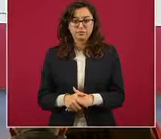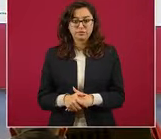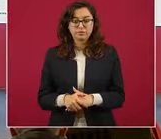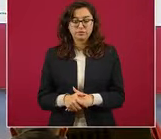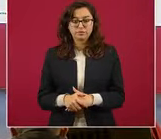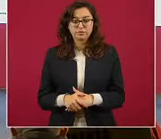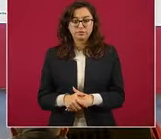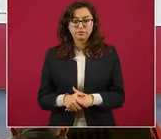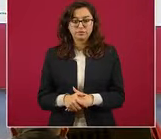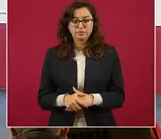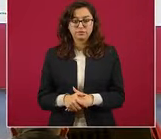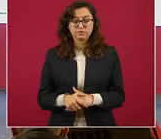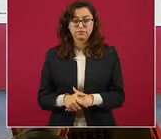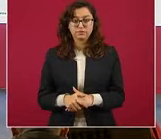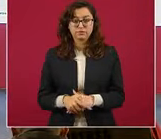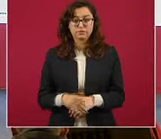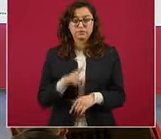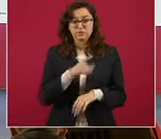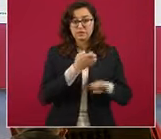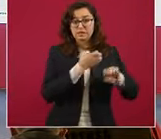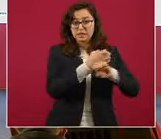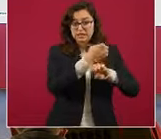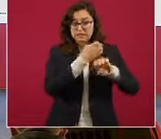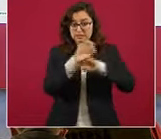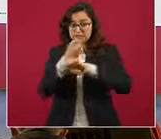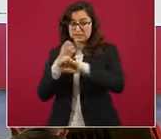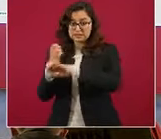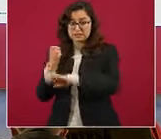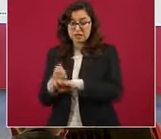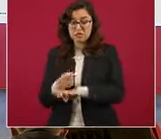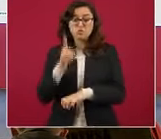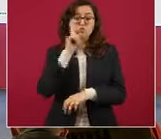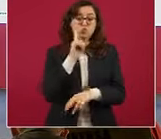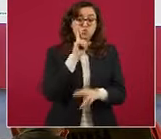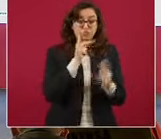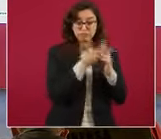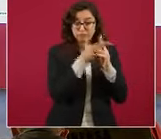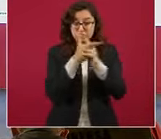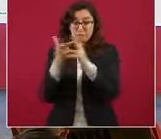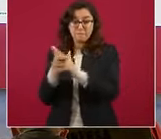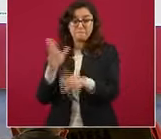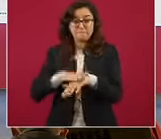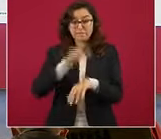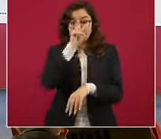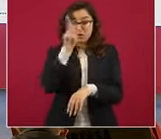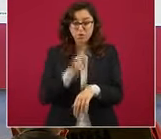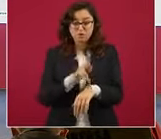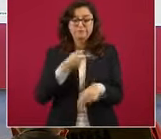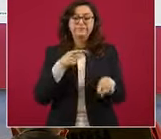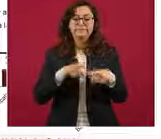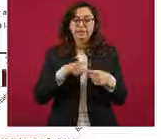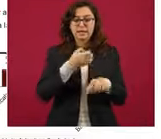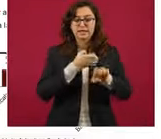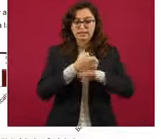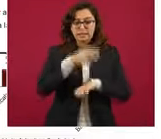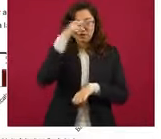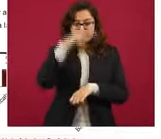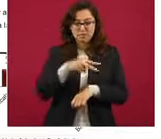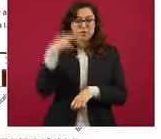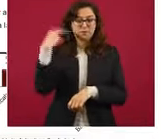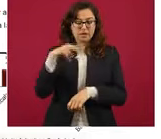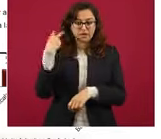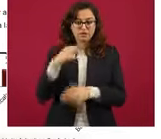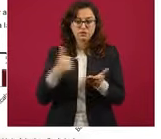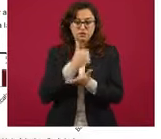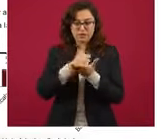Y los estados que presentan mayor incidencia de feminicidios es Estado de México, Veracruz, la